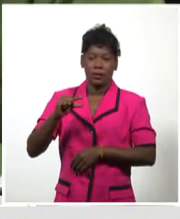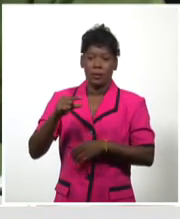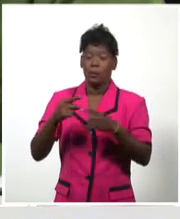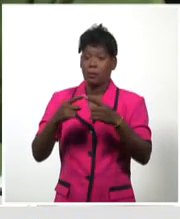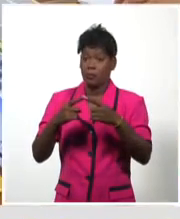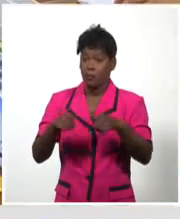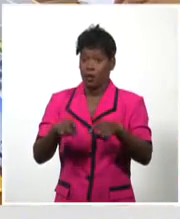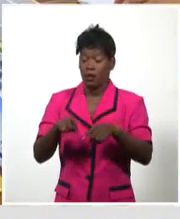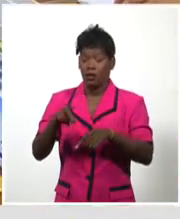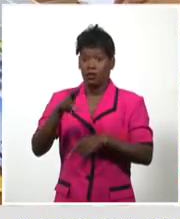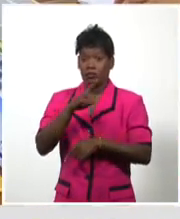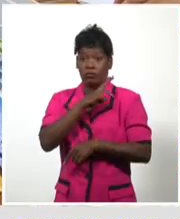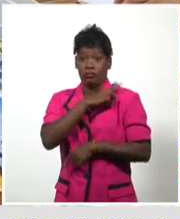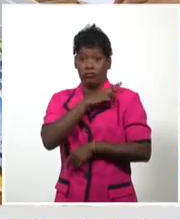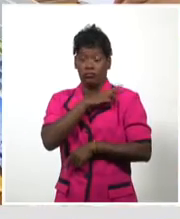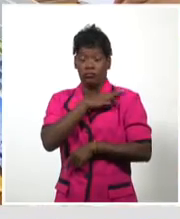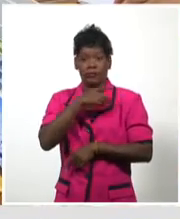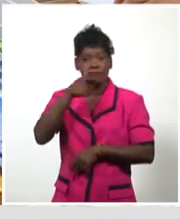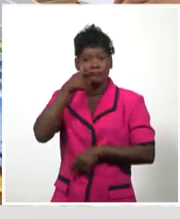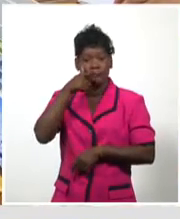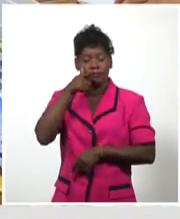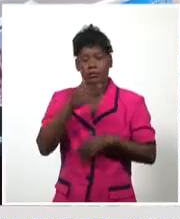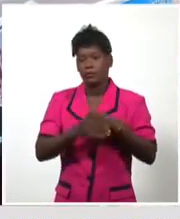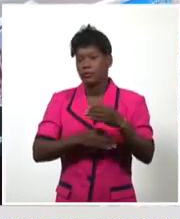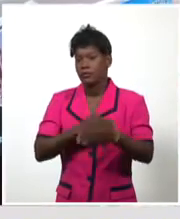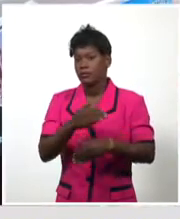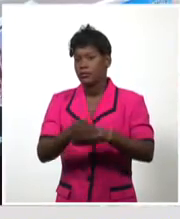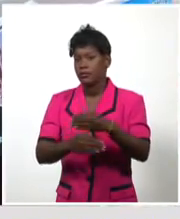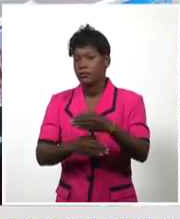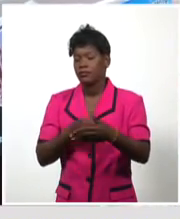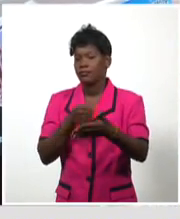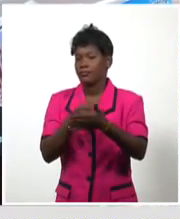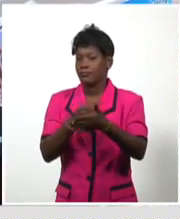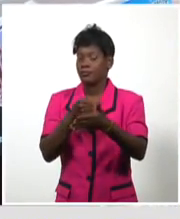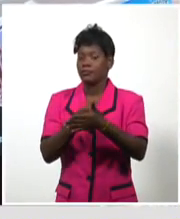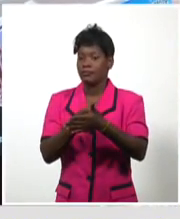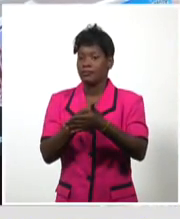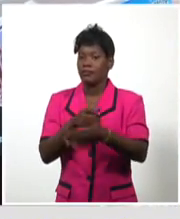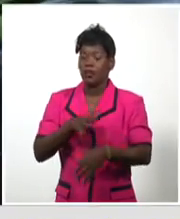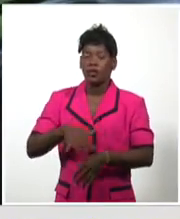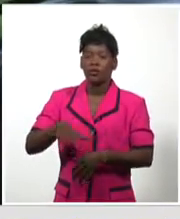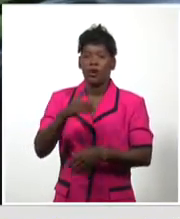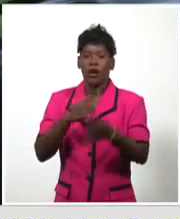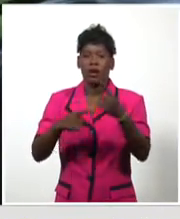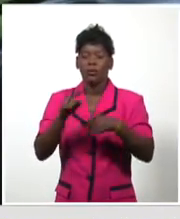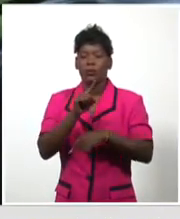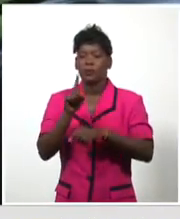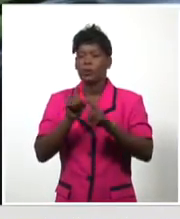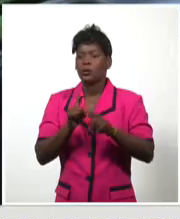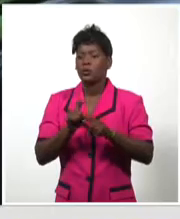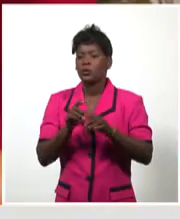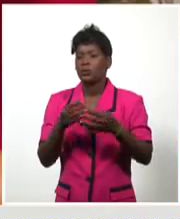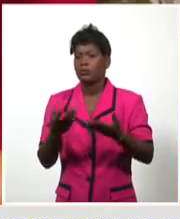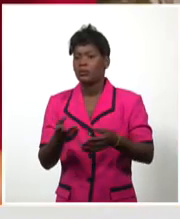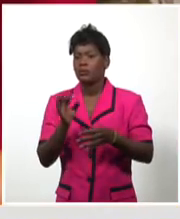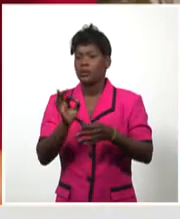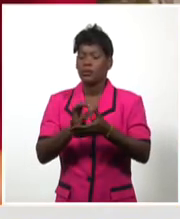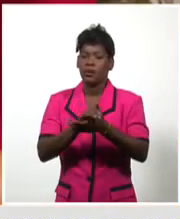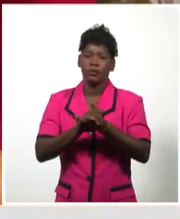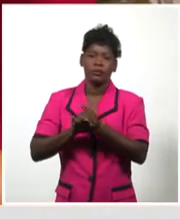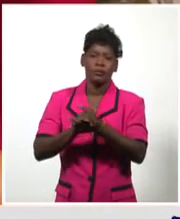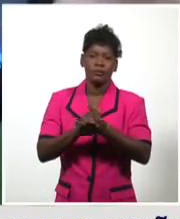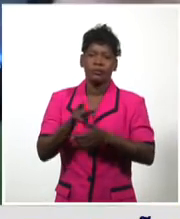de la provincia vigilan su evolución y enfrentamiento. Como quien pregunta por amigos cercanos, Lázaro Espósito, presidente del